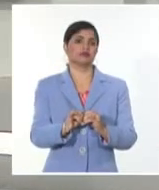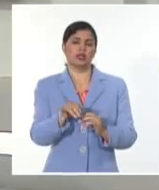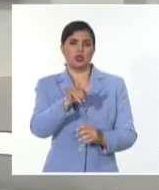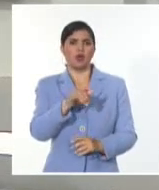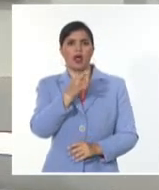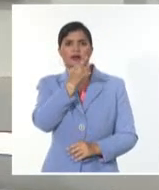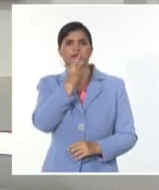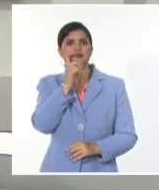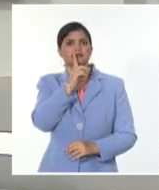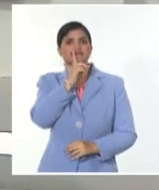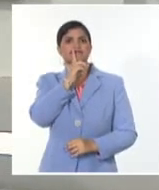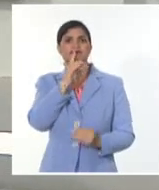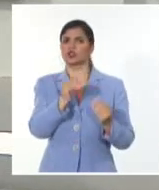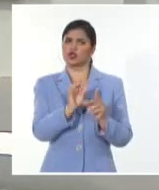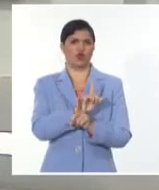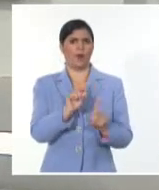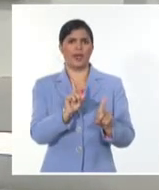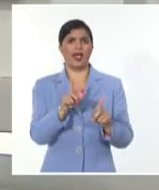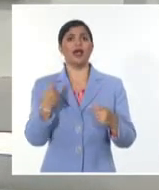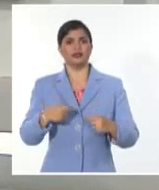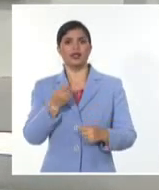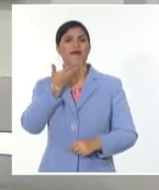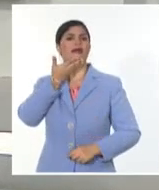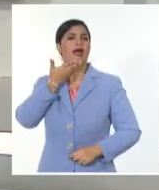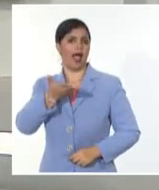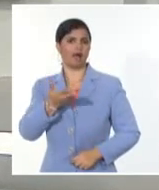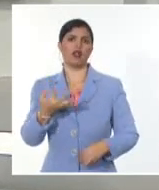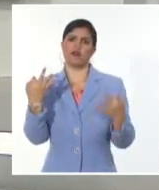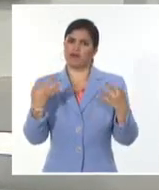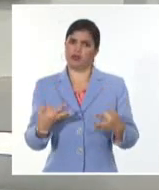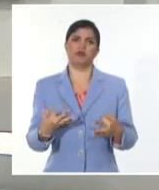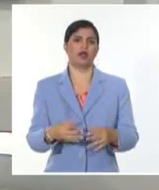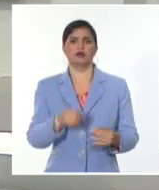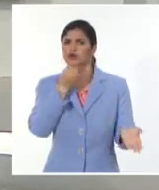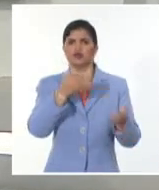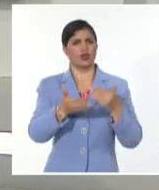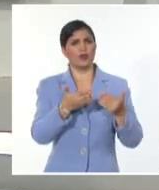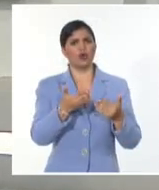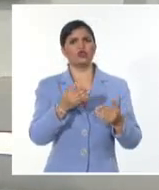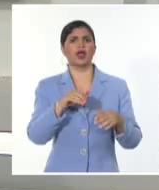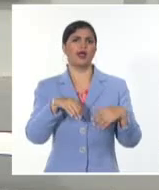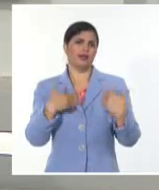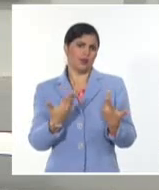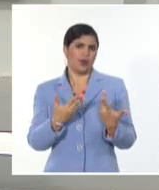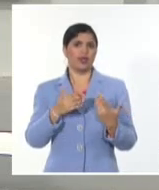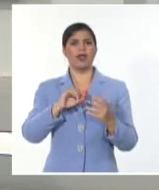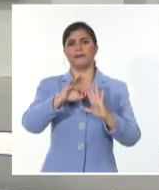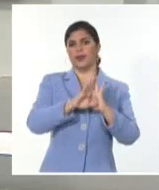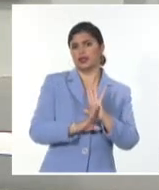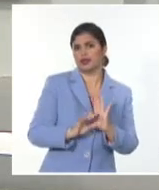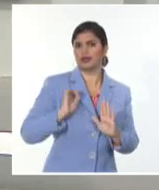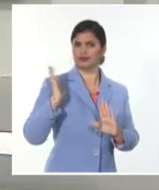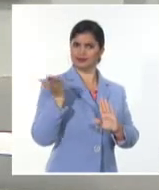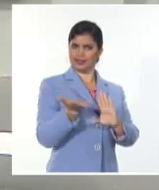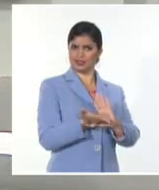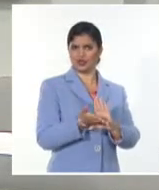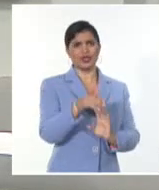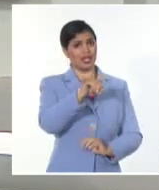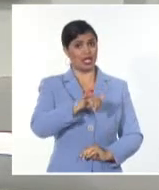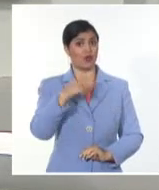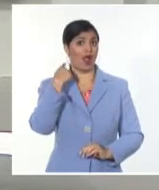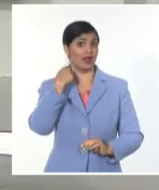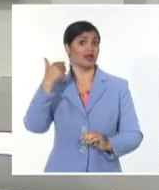cruzados no es una opción, aunque haya consecuencias como las que viven desde hace semanas el movimiento estudiantil